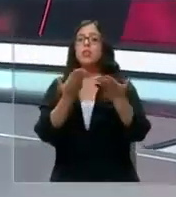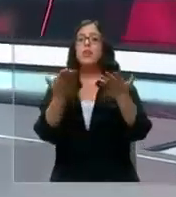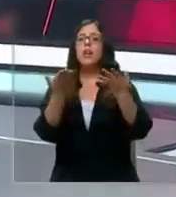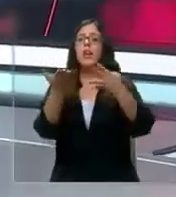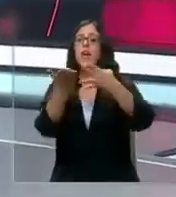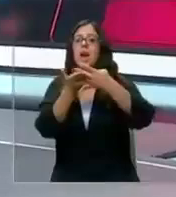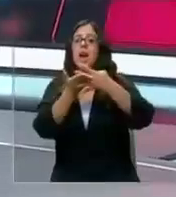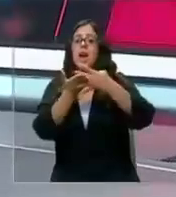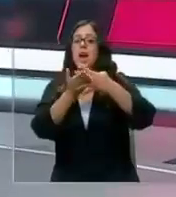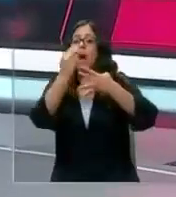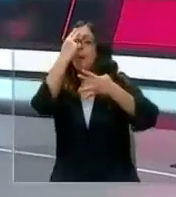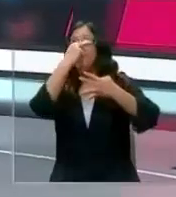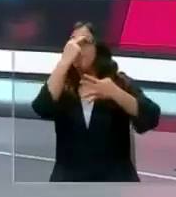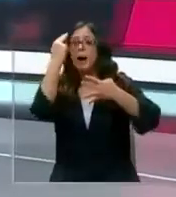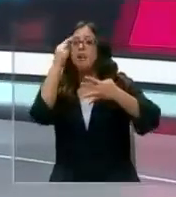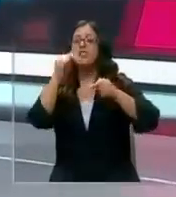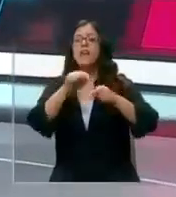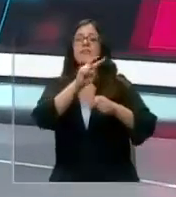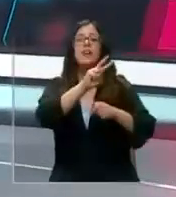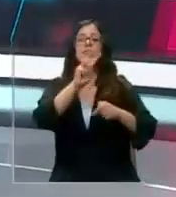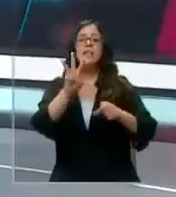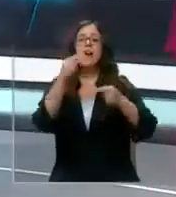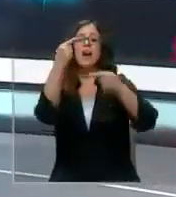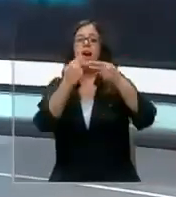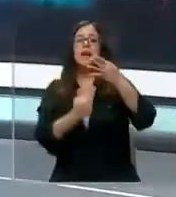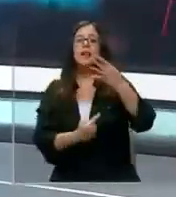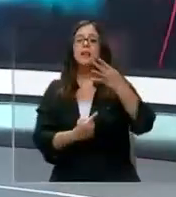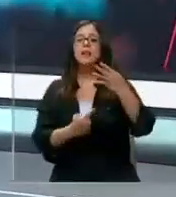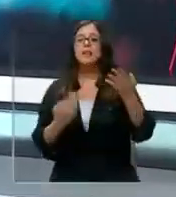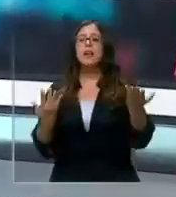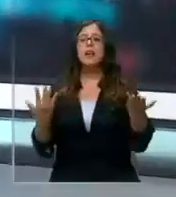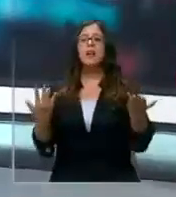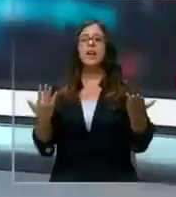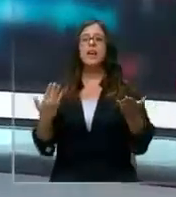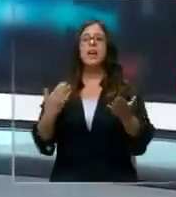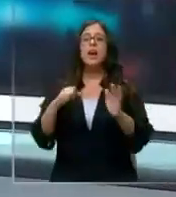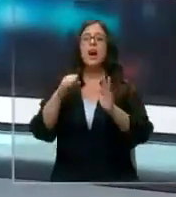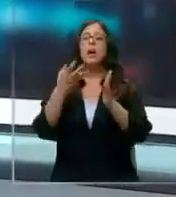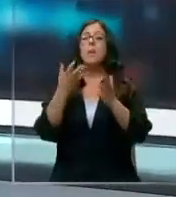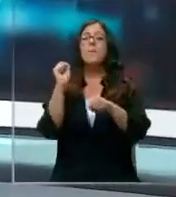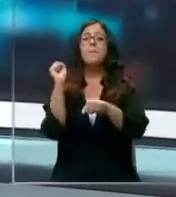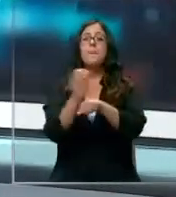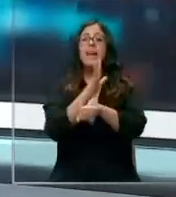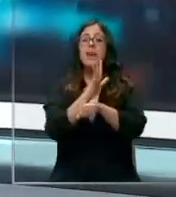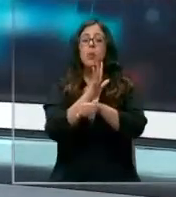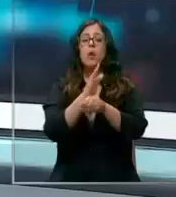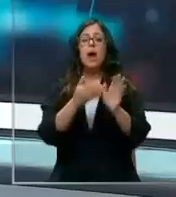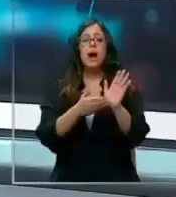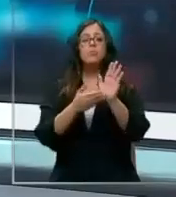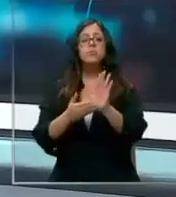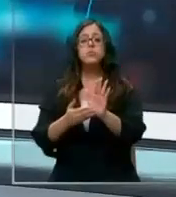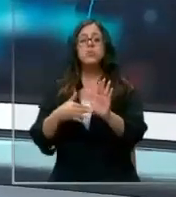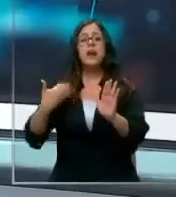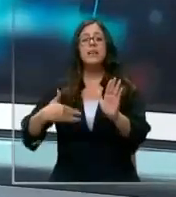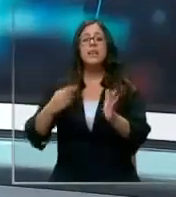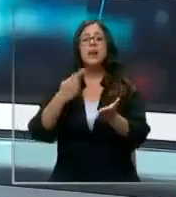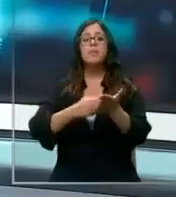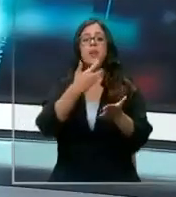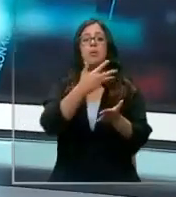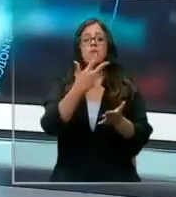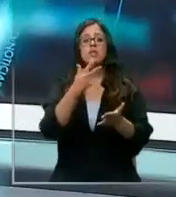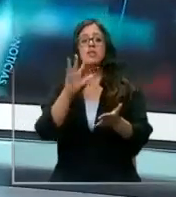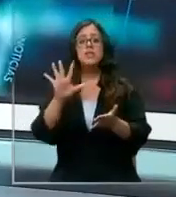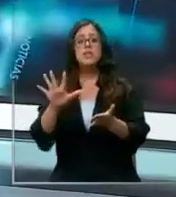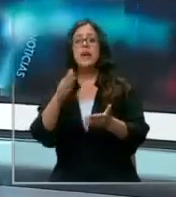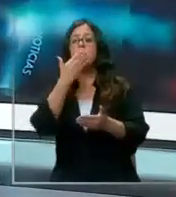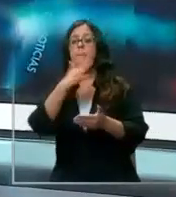que cuenta con 23 categorías. Destaca la película Argentina 1985, candidata a Mejor